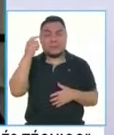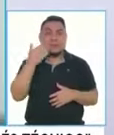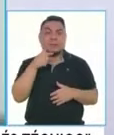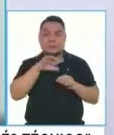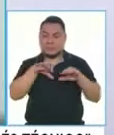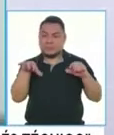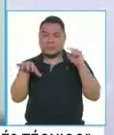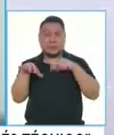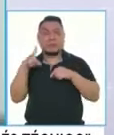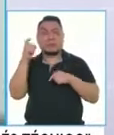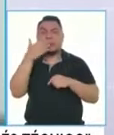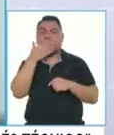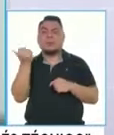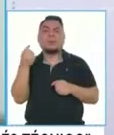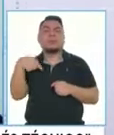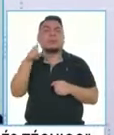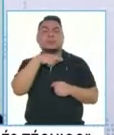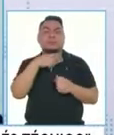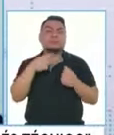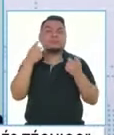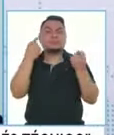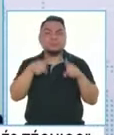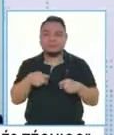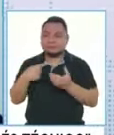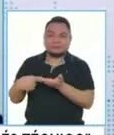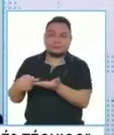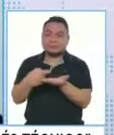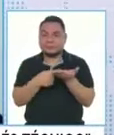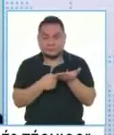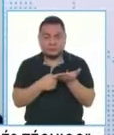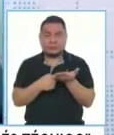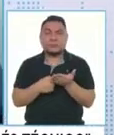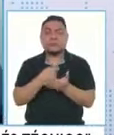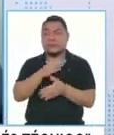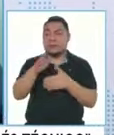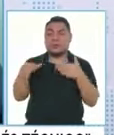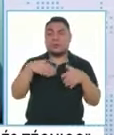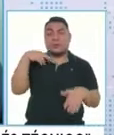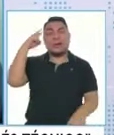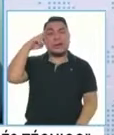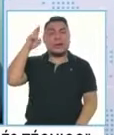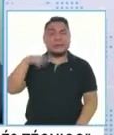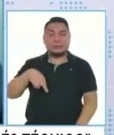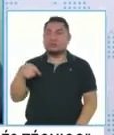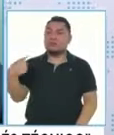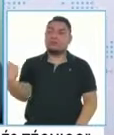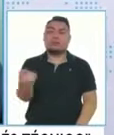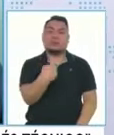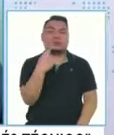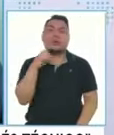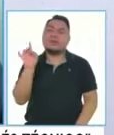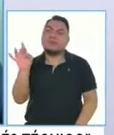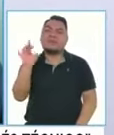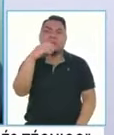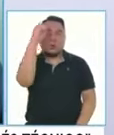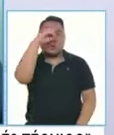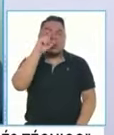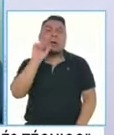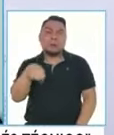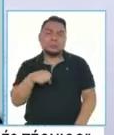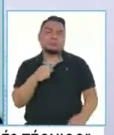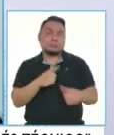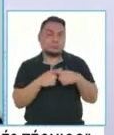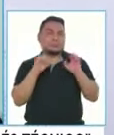es ganar un consenso. En realidad nadie tiene toda la razón, todos tienen argumentos que valen, que